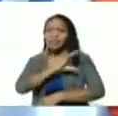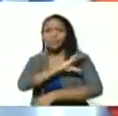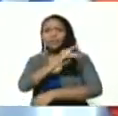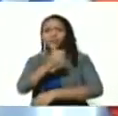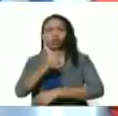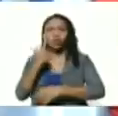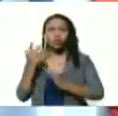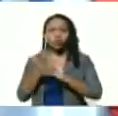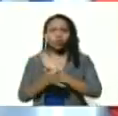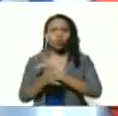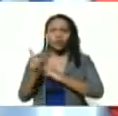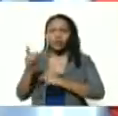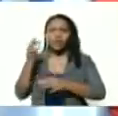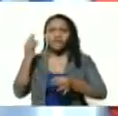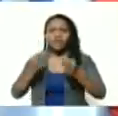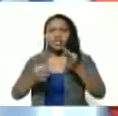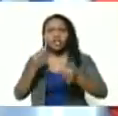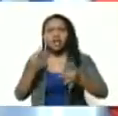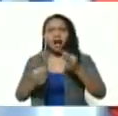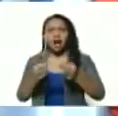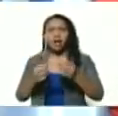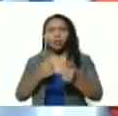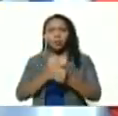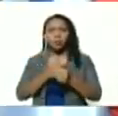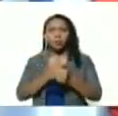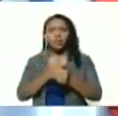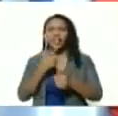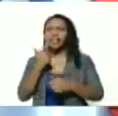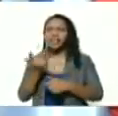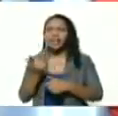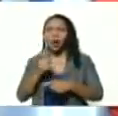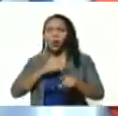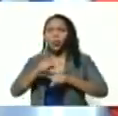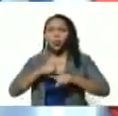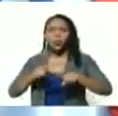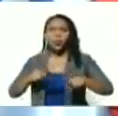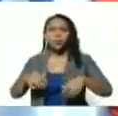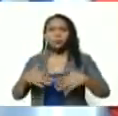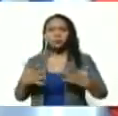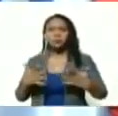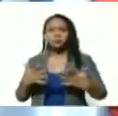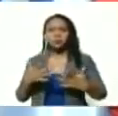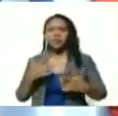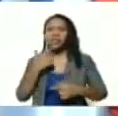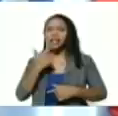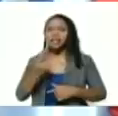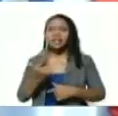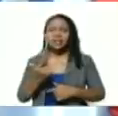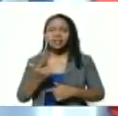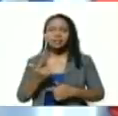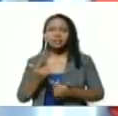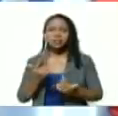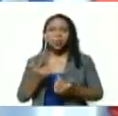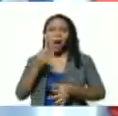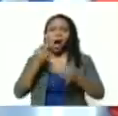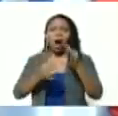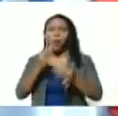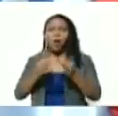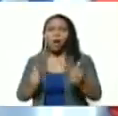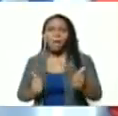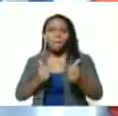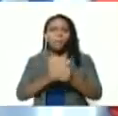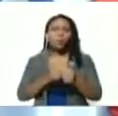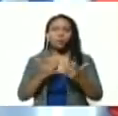diría un fiscal auxiliar provisorio? ¿Qué diría un coordinador? ¿Qué diría un abogado adjunto?